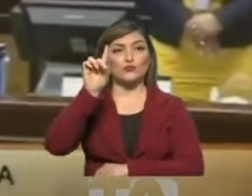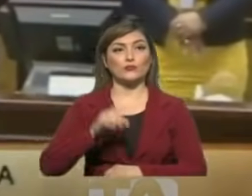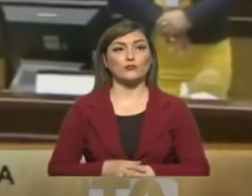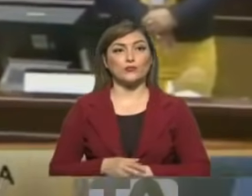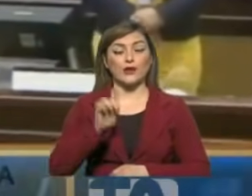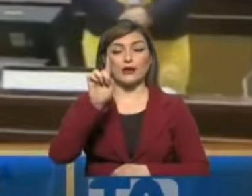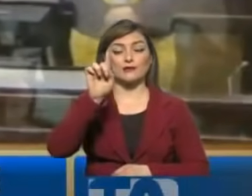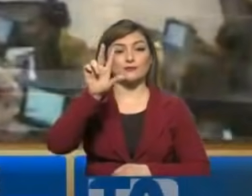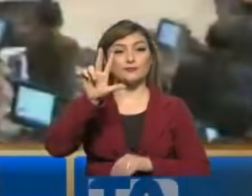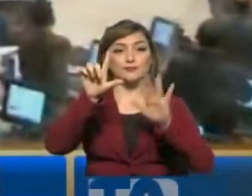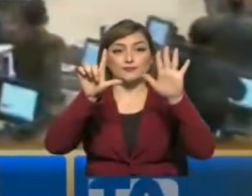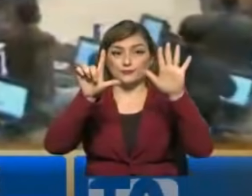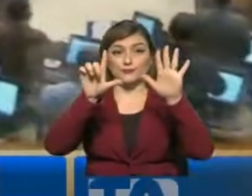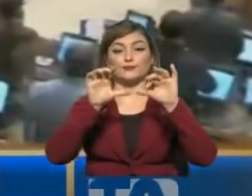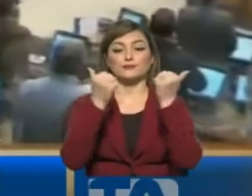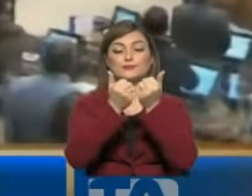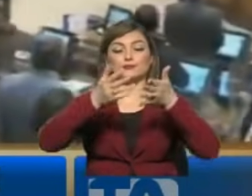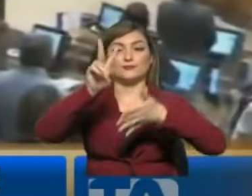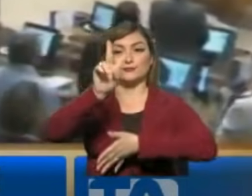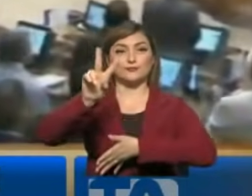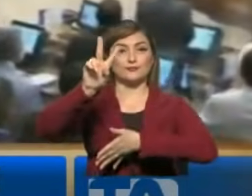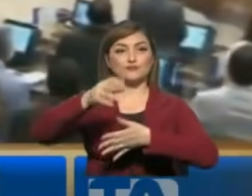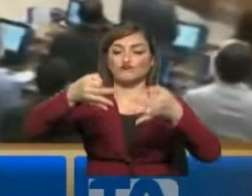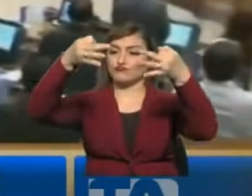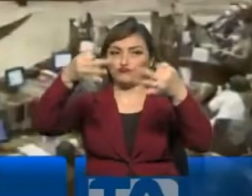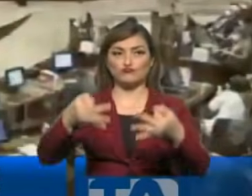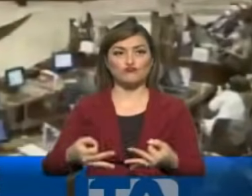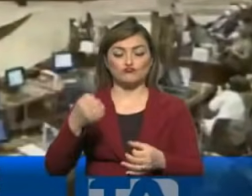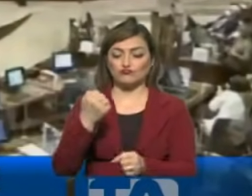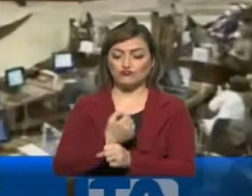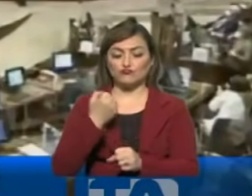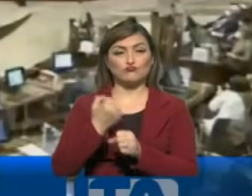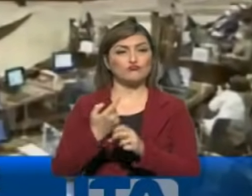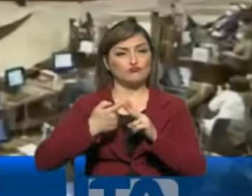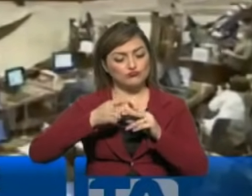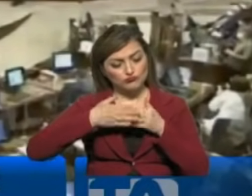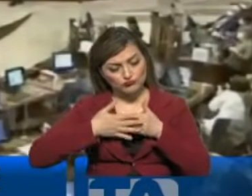Son 137 asambleístas los que este viernes iniciaron oficialmente su trabajo en el periodo